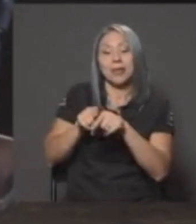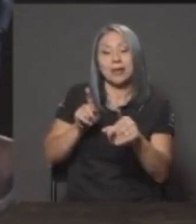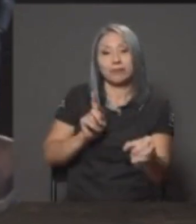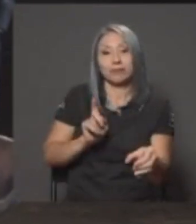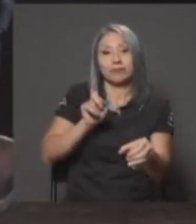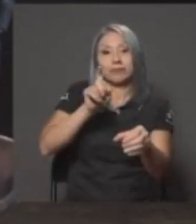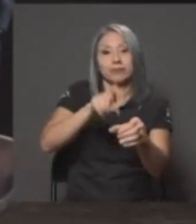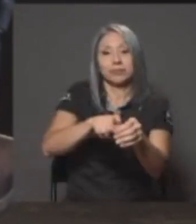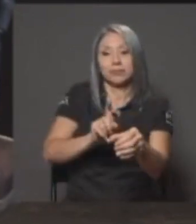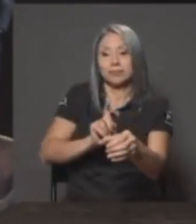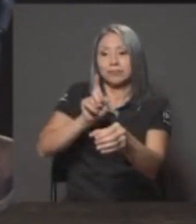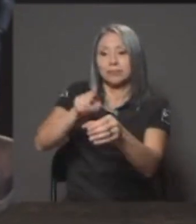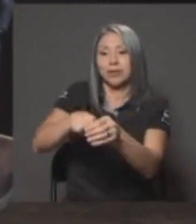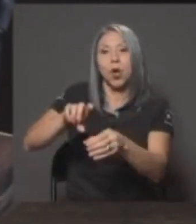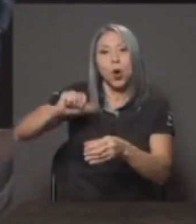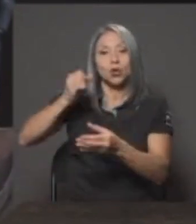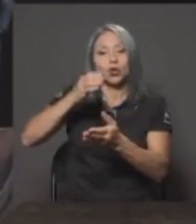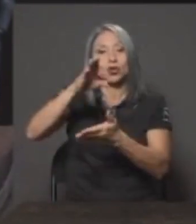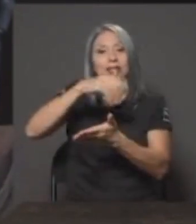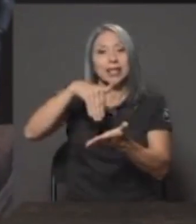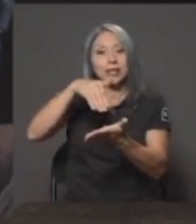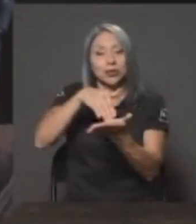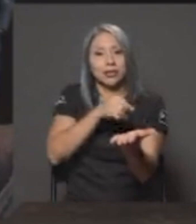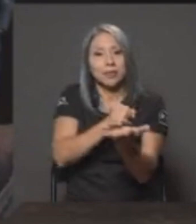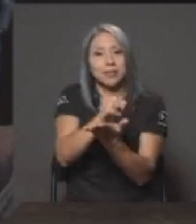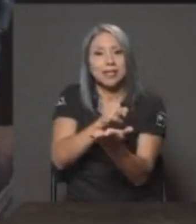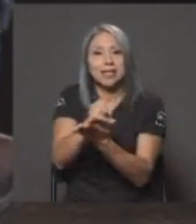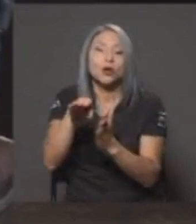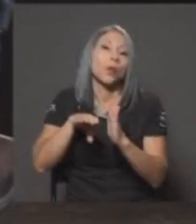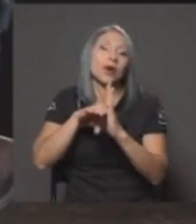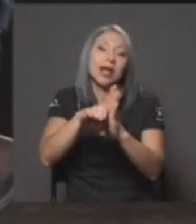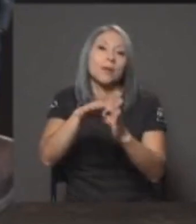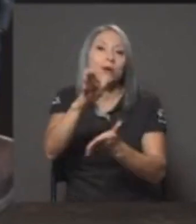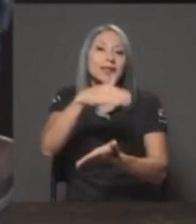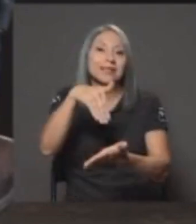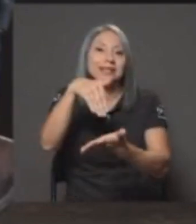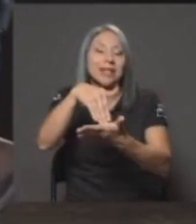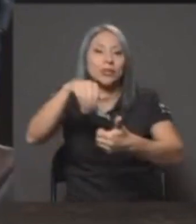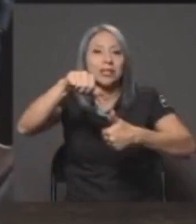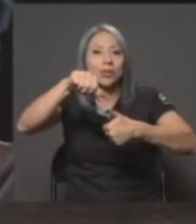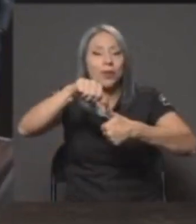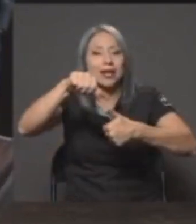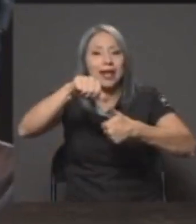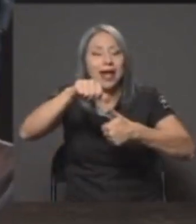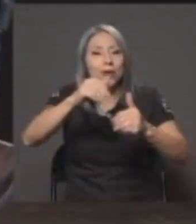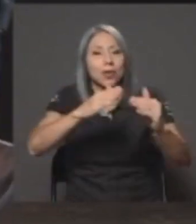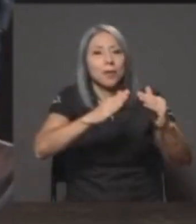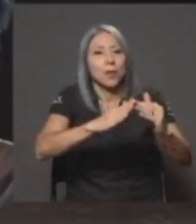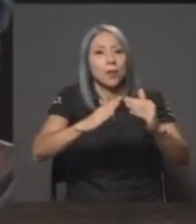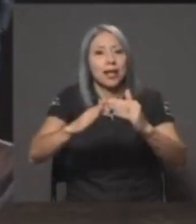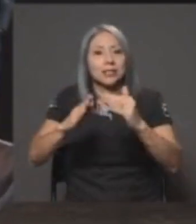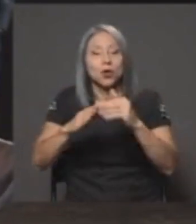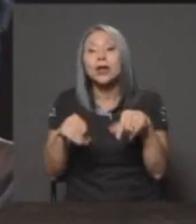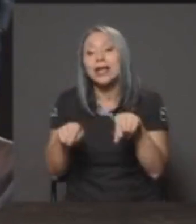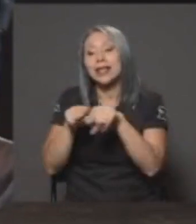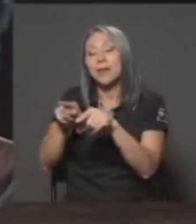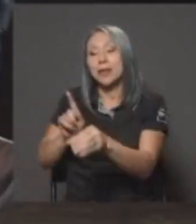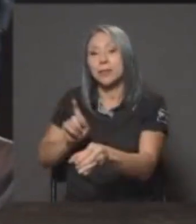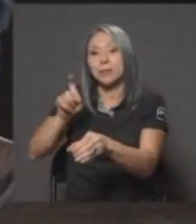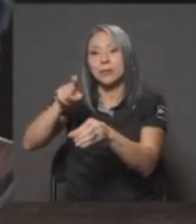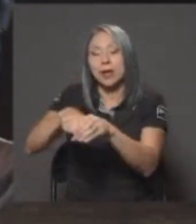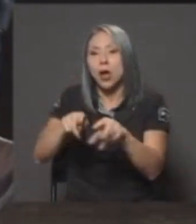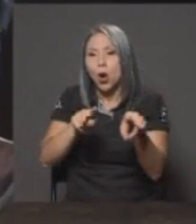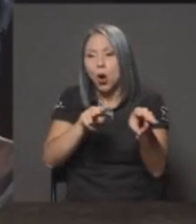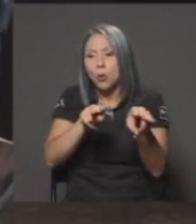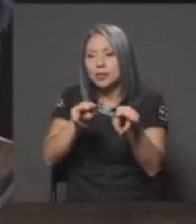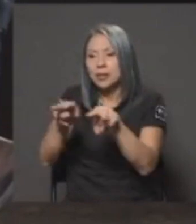otros centros de investigación, como el Centro Centroamericano de Población y el Observatorio de Desarrollo, que